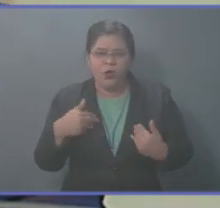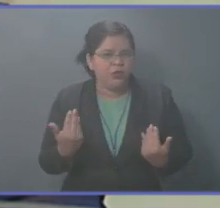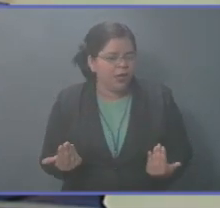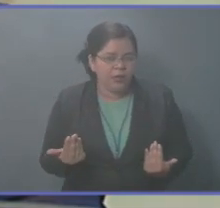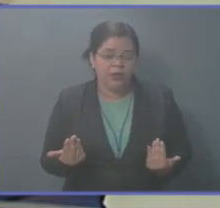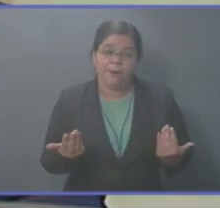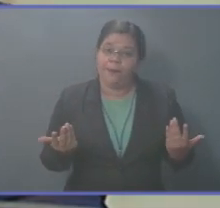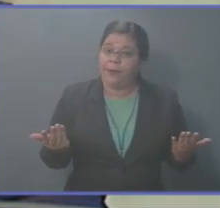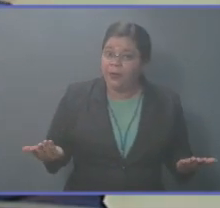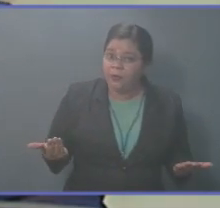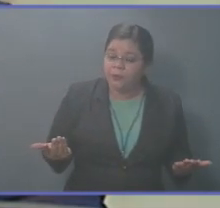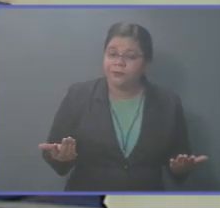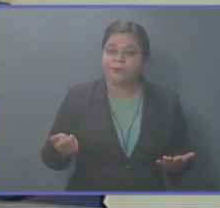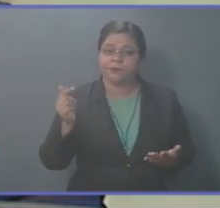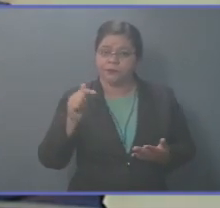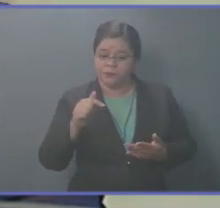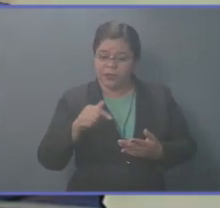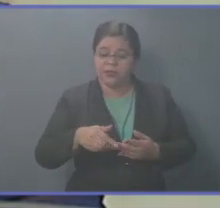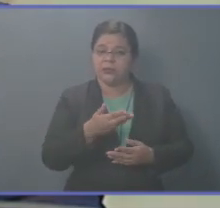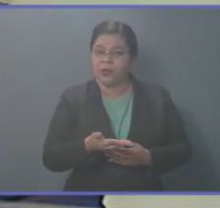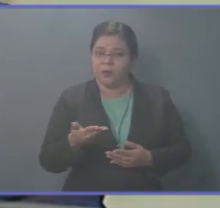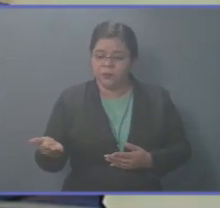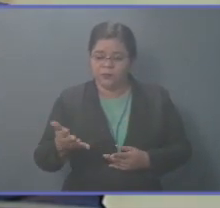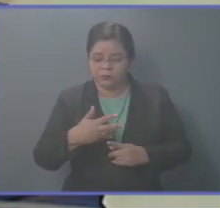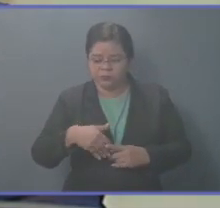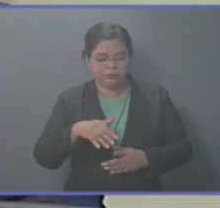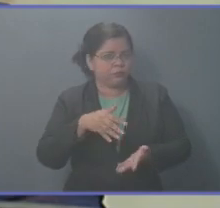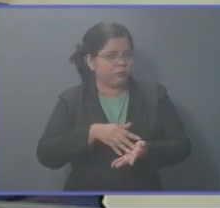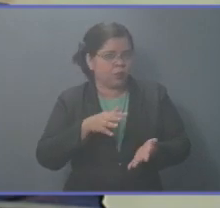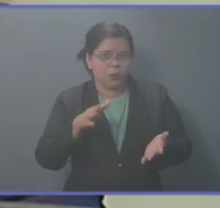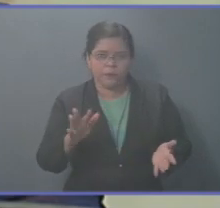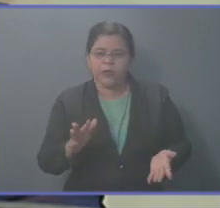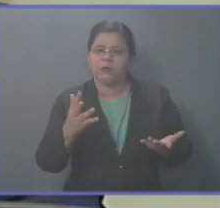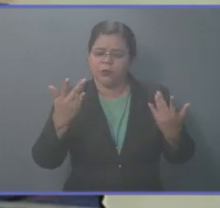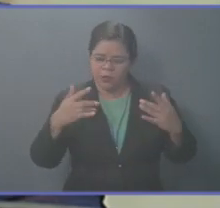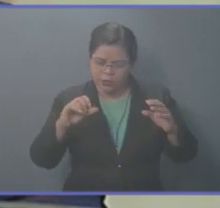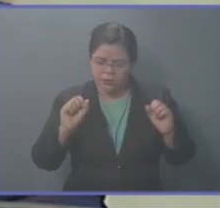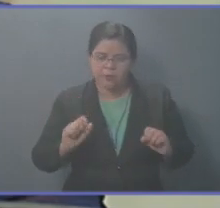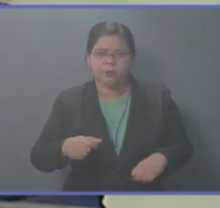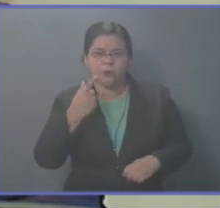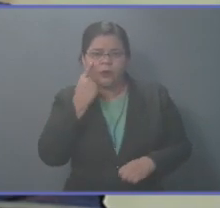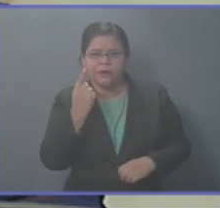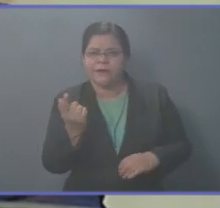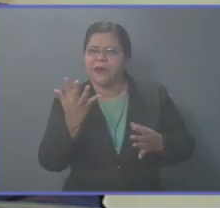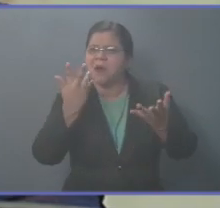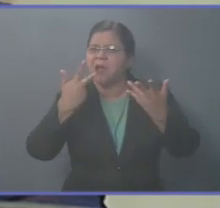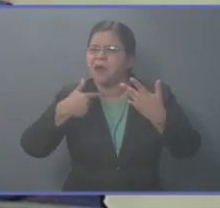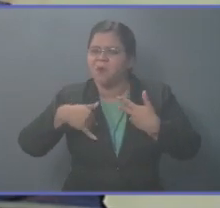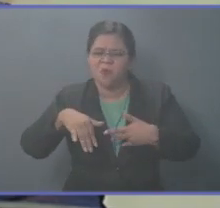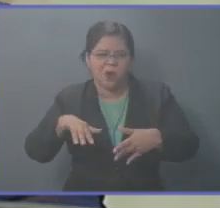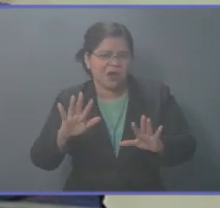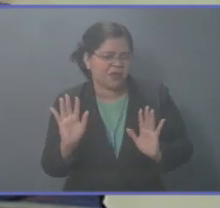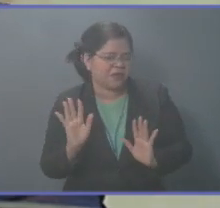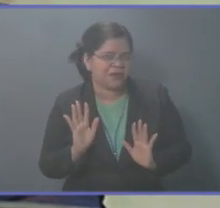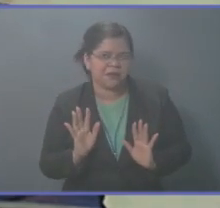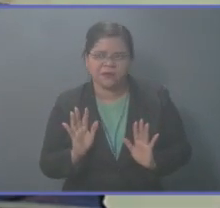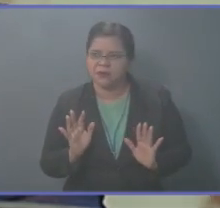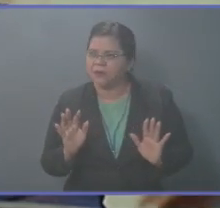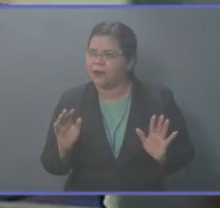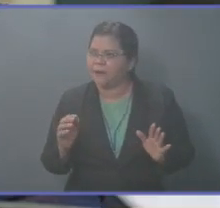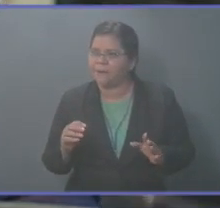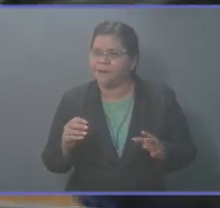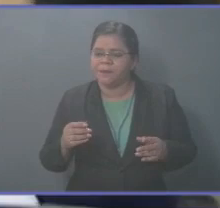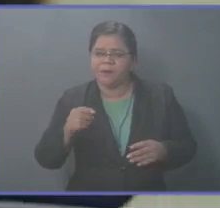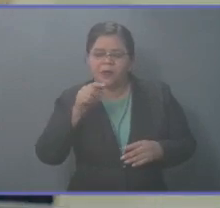No obstante, este estado de cosas es un hecho público y notorio que se puede verificar por cualquiera en la cuenta oficial